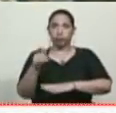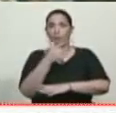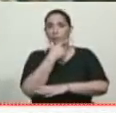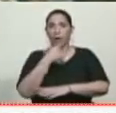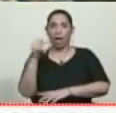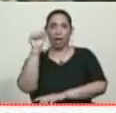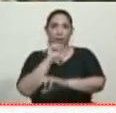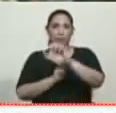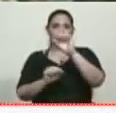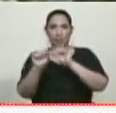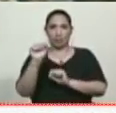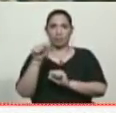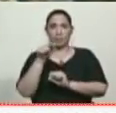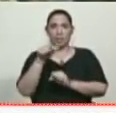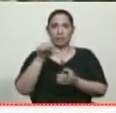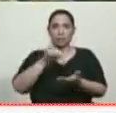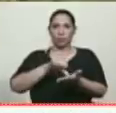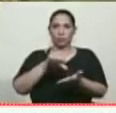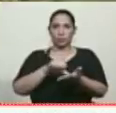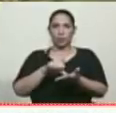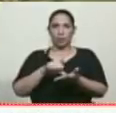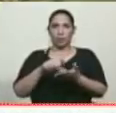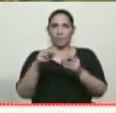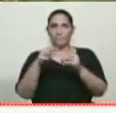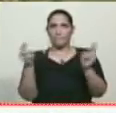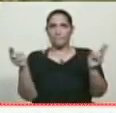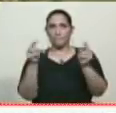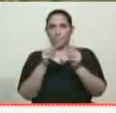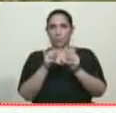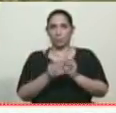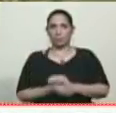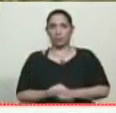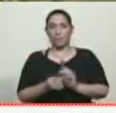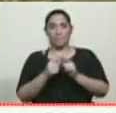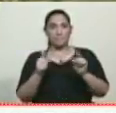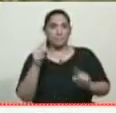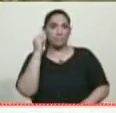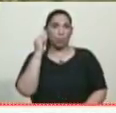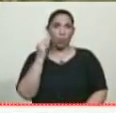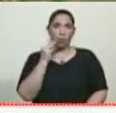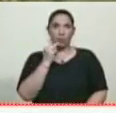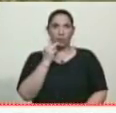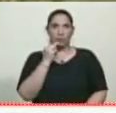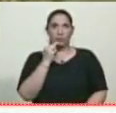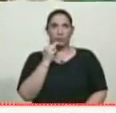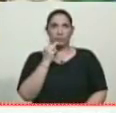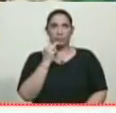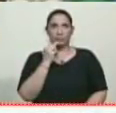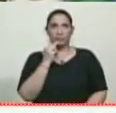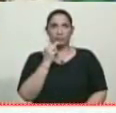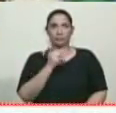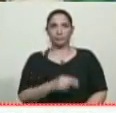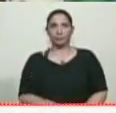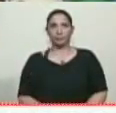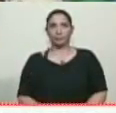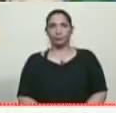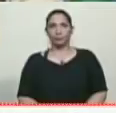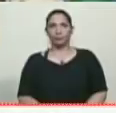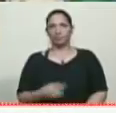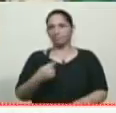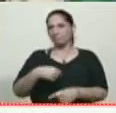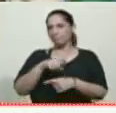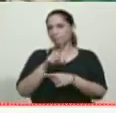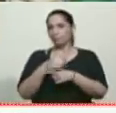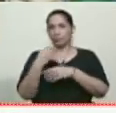los dos elementos de la ciudad puerto y entonces Bolívar se pone en este enclave. ¿Qué es lo primero que